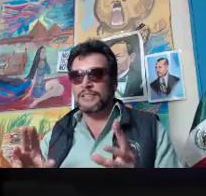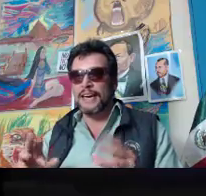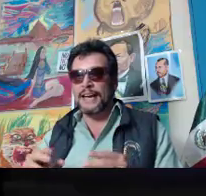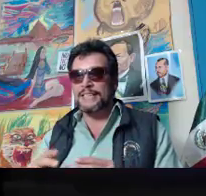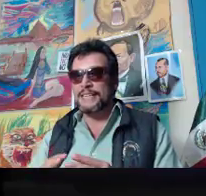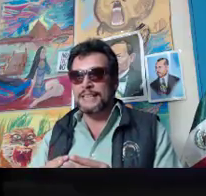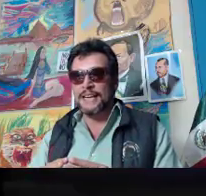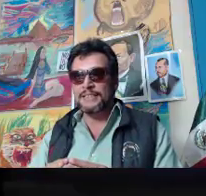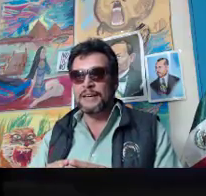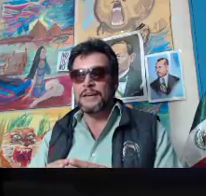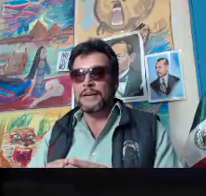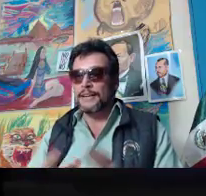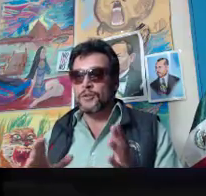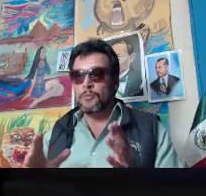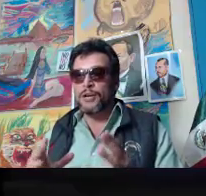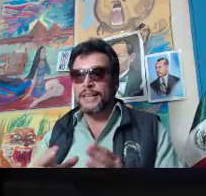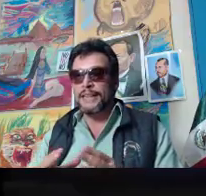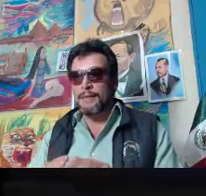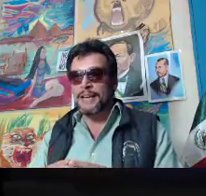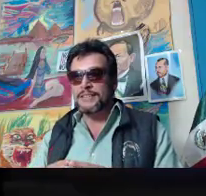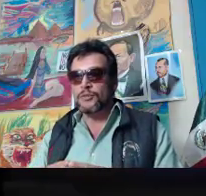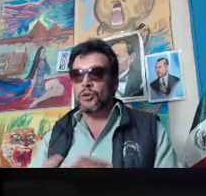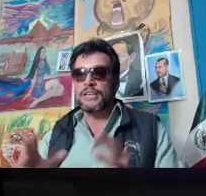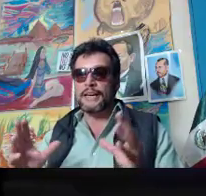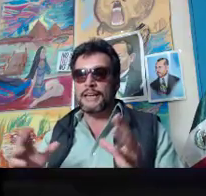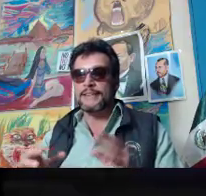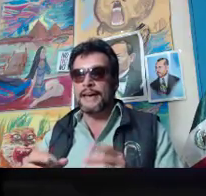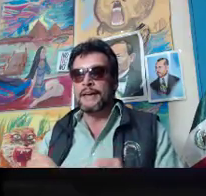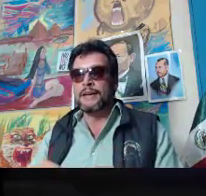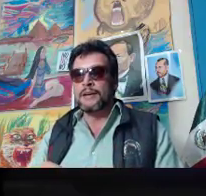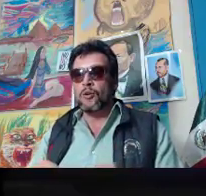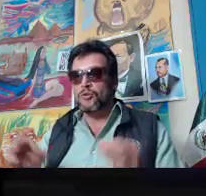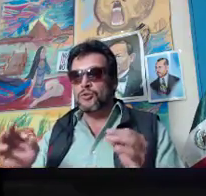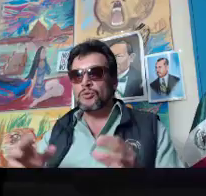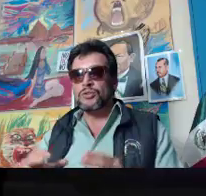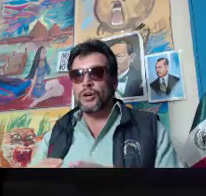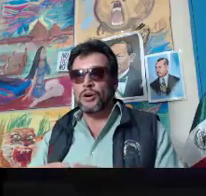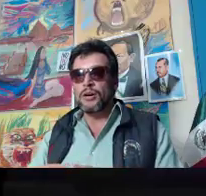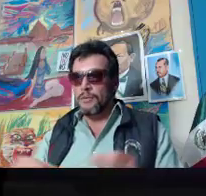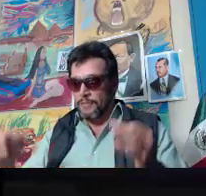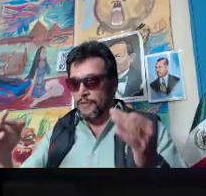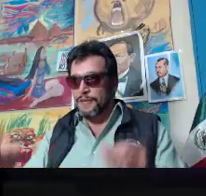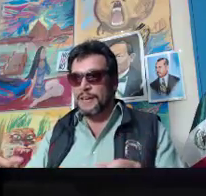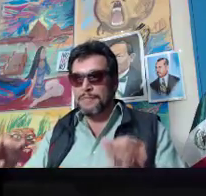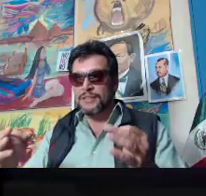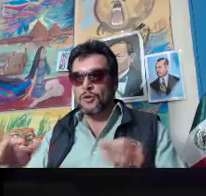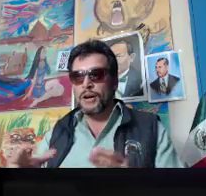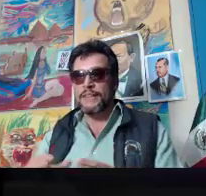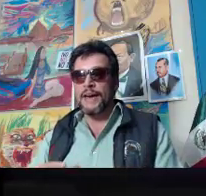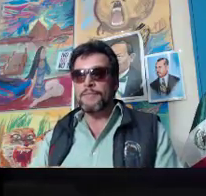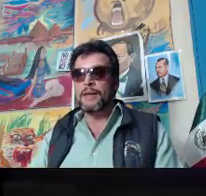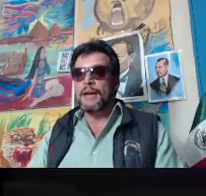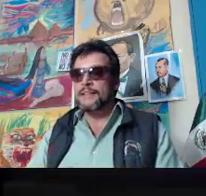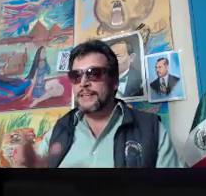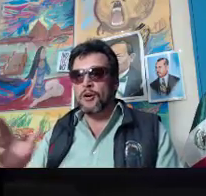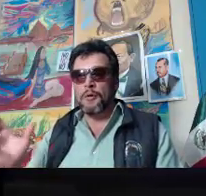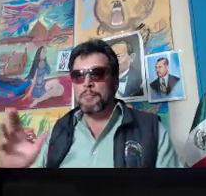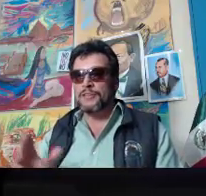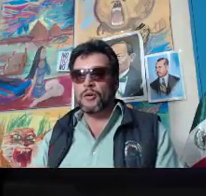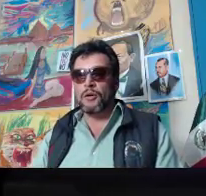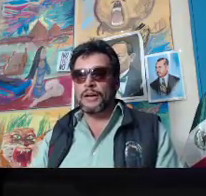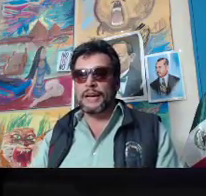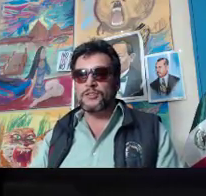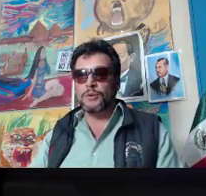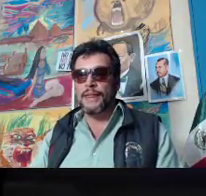construido sus disque casitas, que son muy endebles, no tienen esa construcción firme, sólida, así